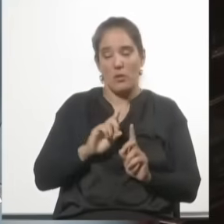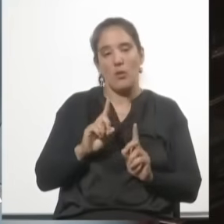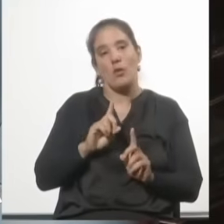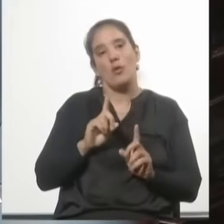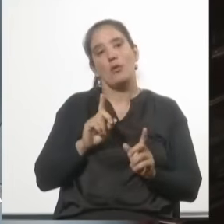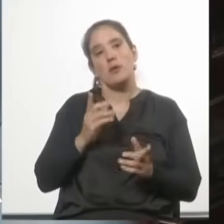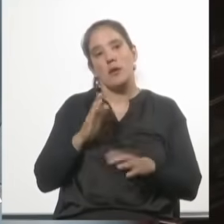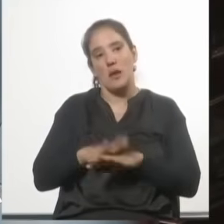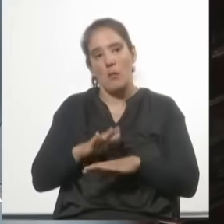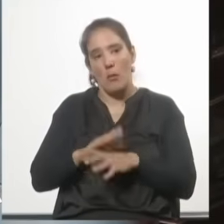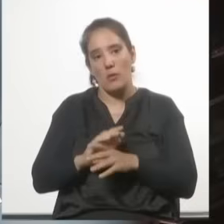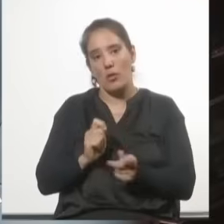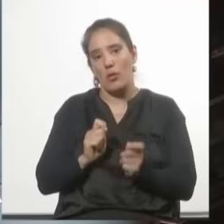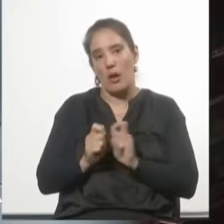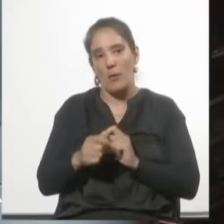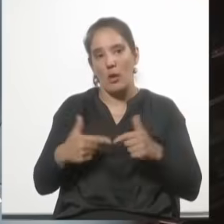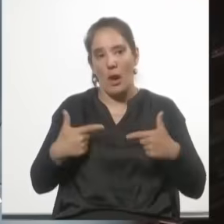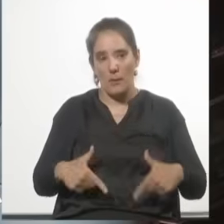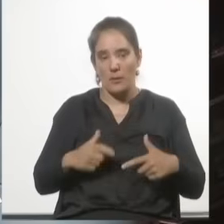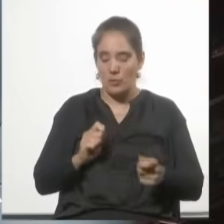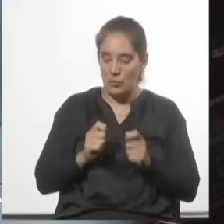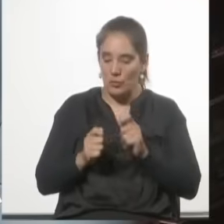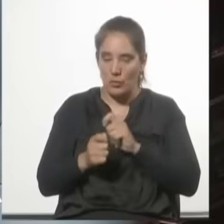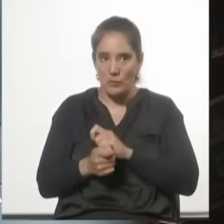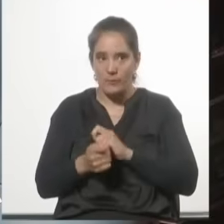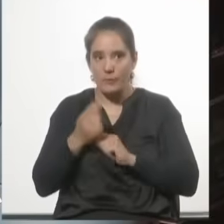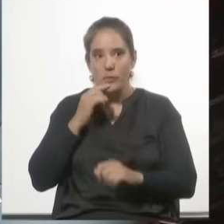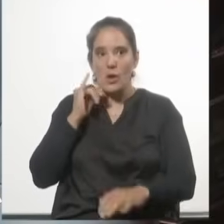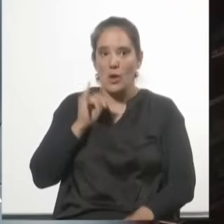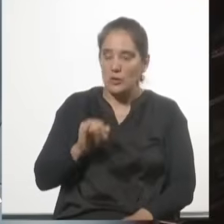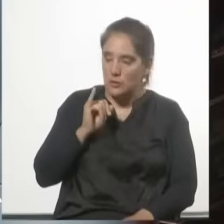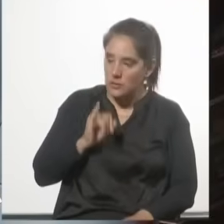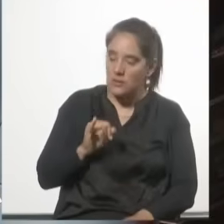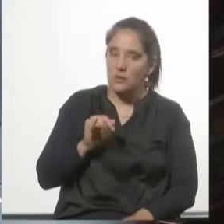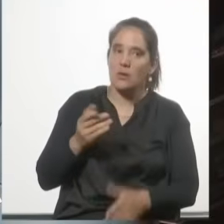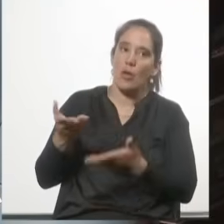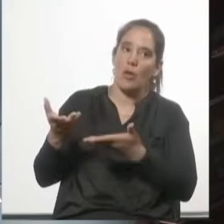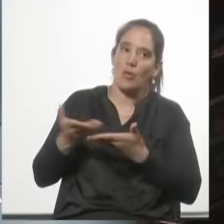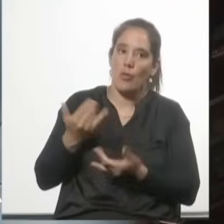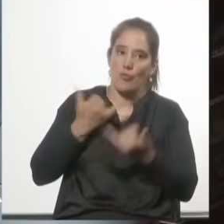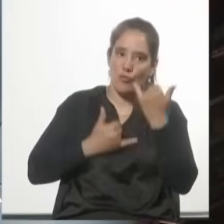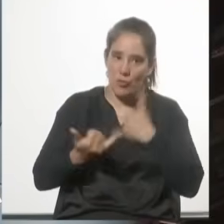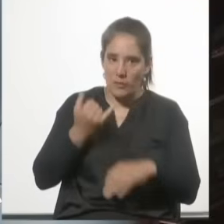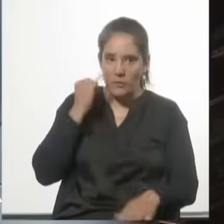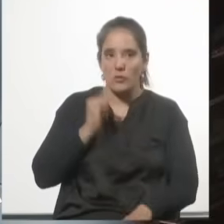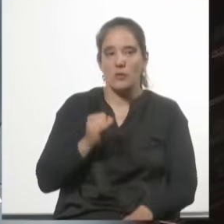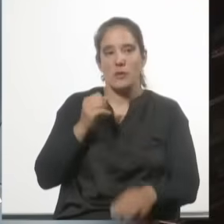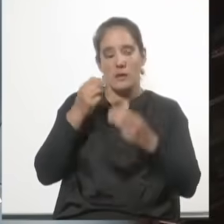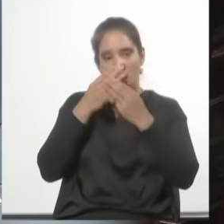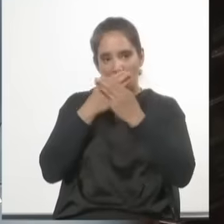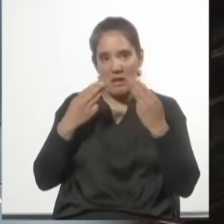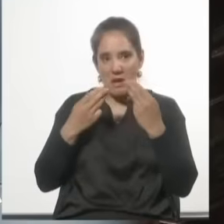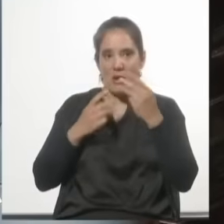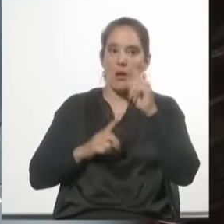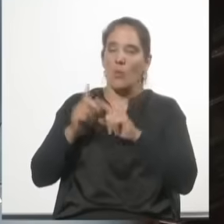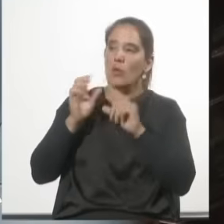la transición, en la que, si bien sí, debo decirlo, se nos brindó cierta información general,